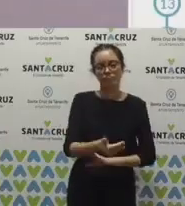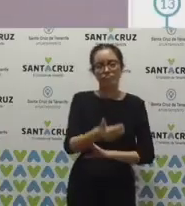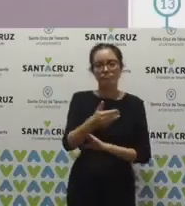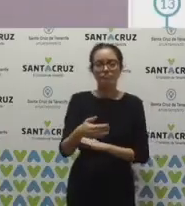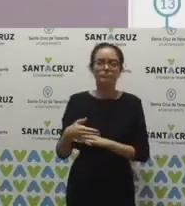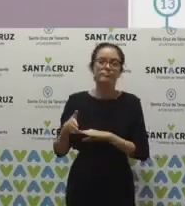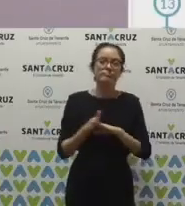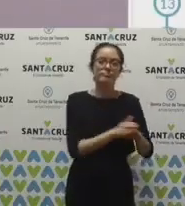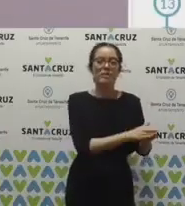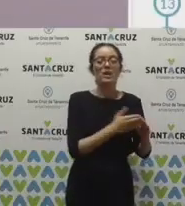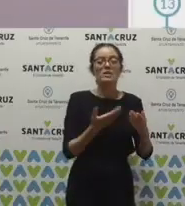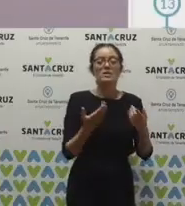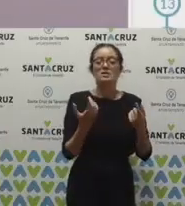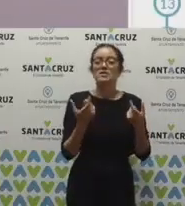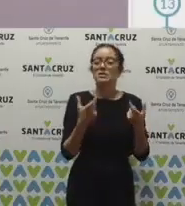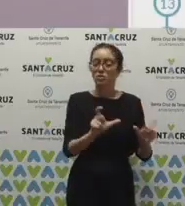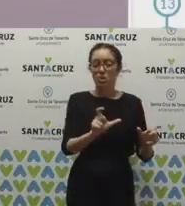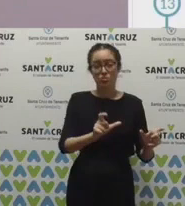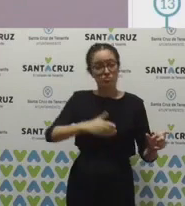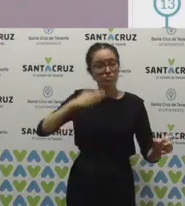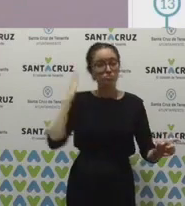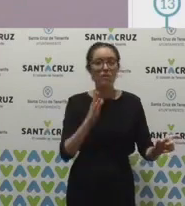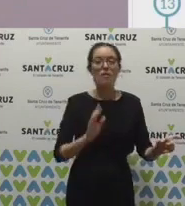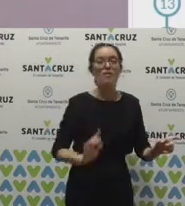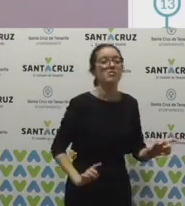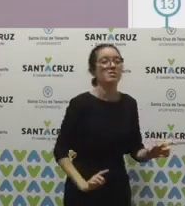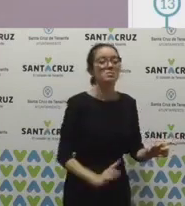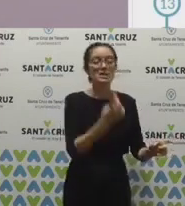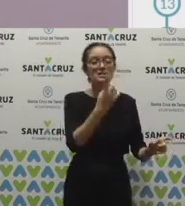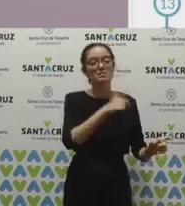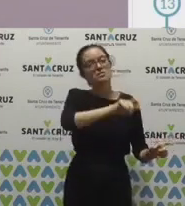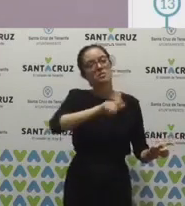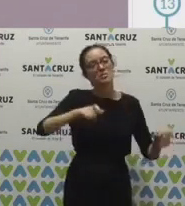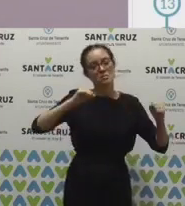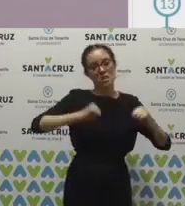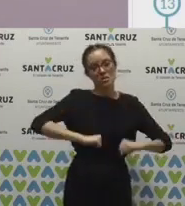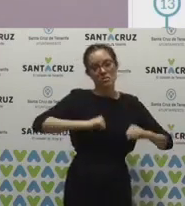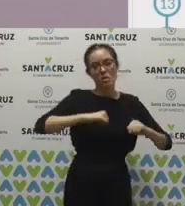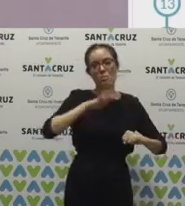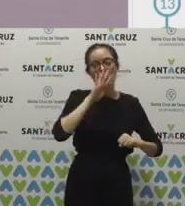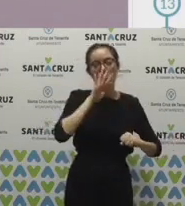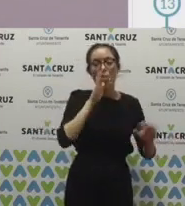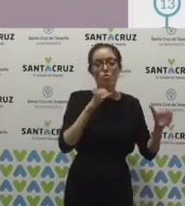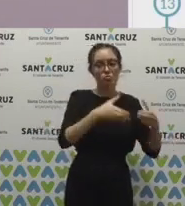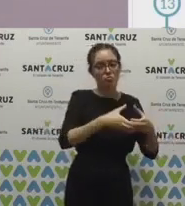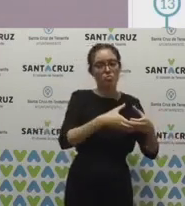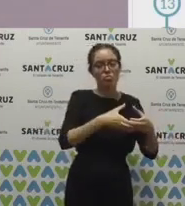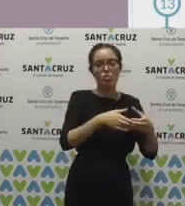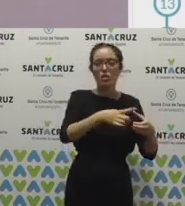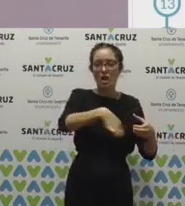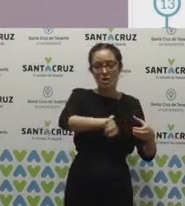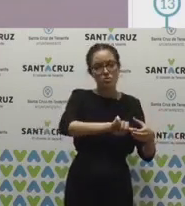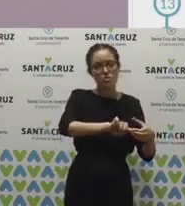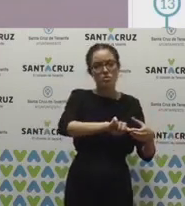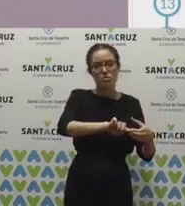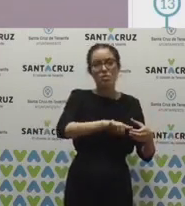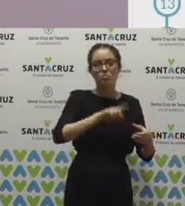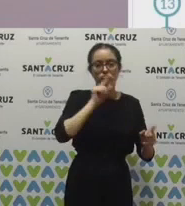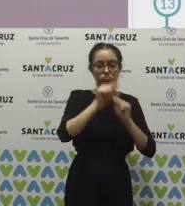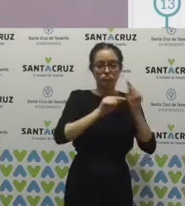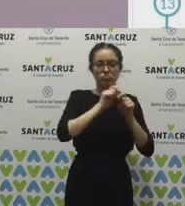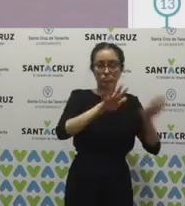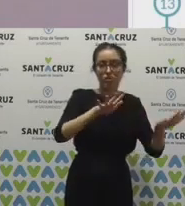por esta clic por esta crisis figuran nuestros mayores tanto por tratarse del grupo de población con más alto riesgo de contraer el virus